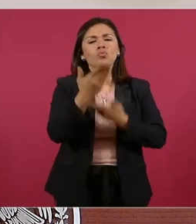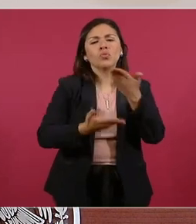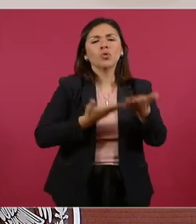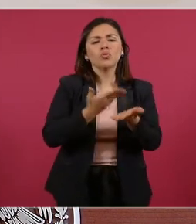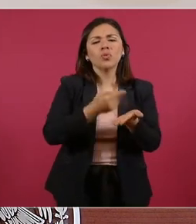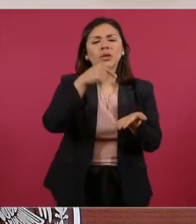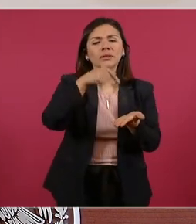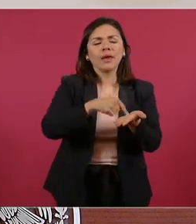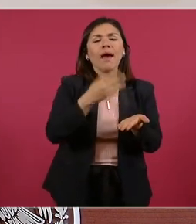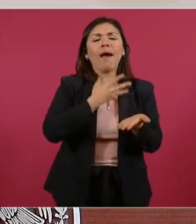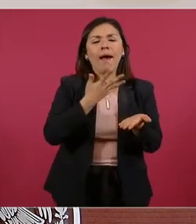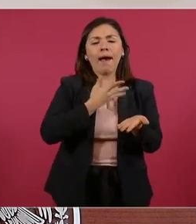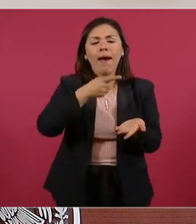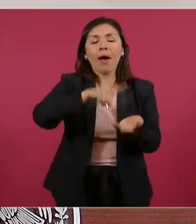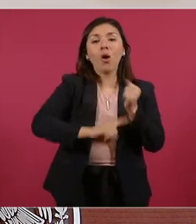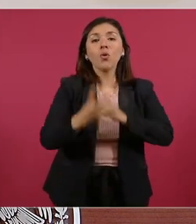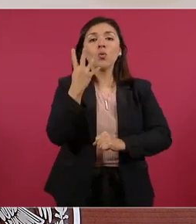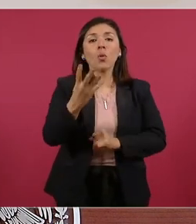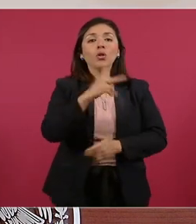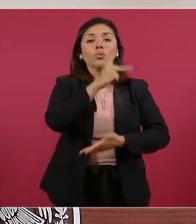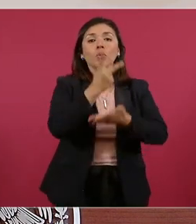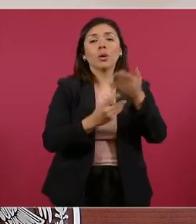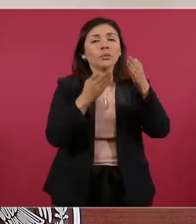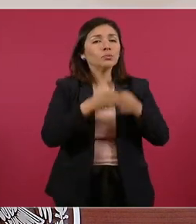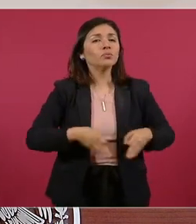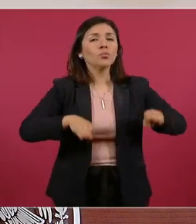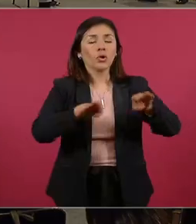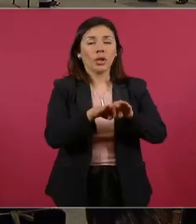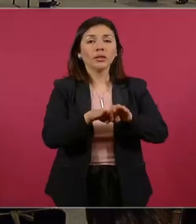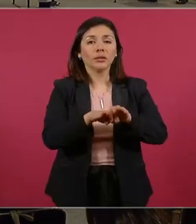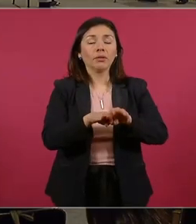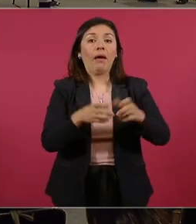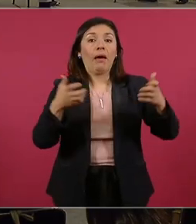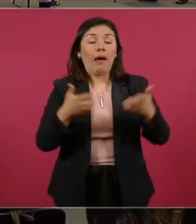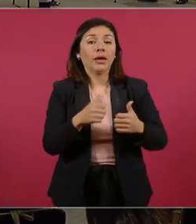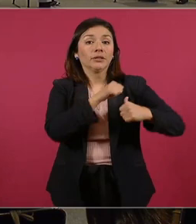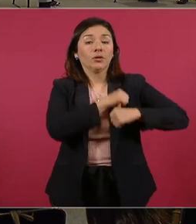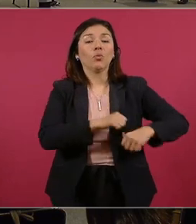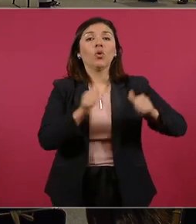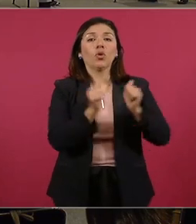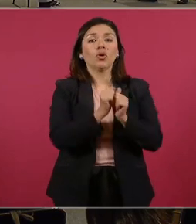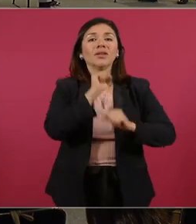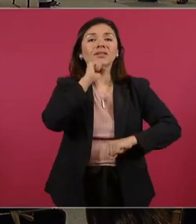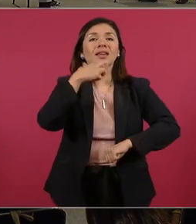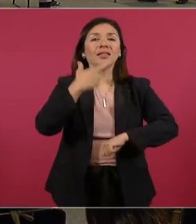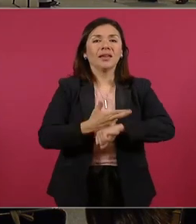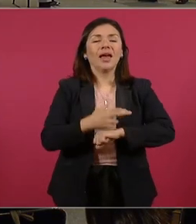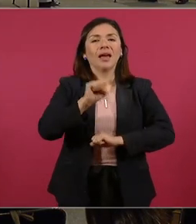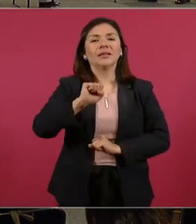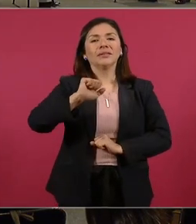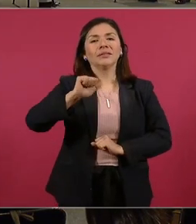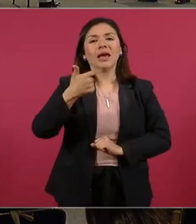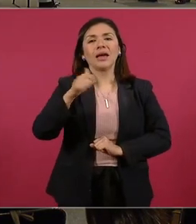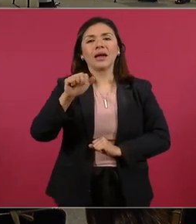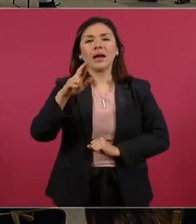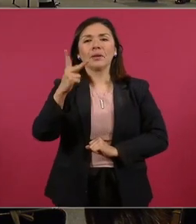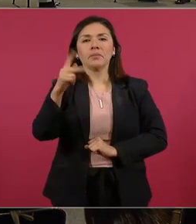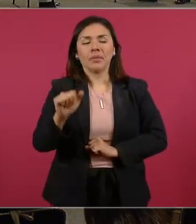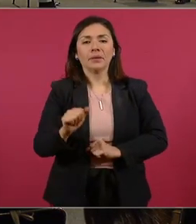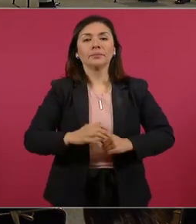iniciativas incluye a cuatro programas prioritarios que son ejecutados por la Secretaría de Agricultura y Desarrollo Rural a mi